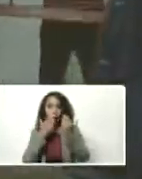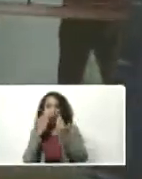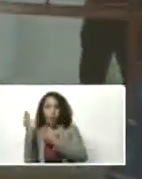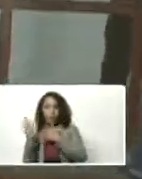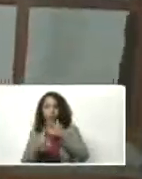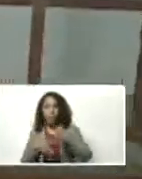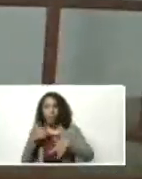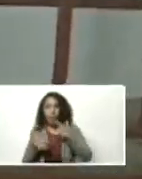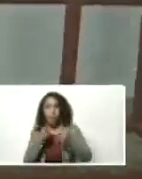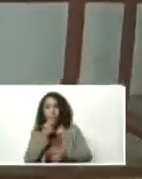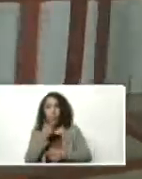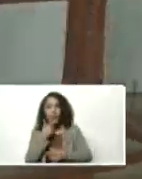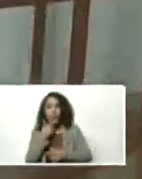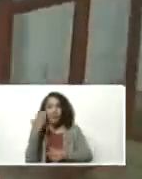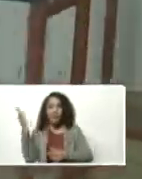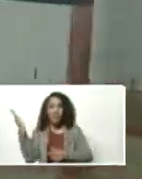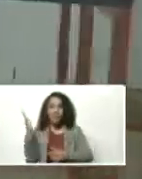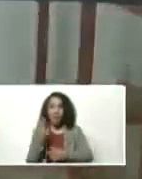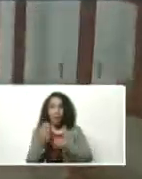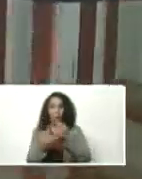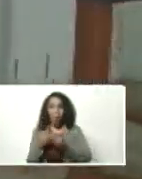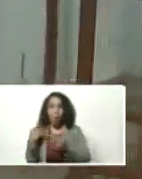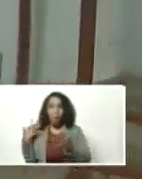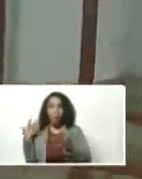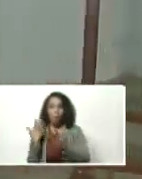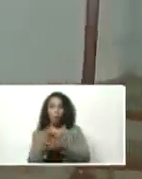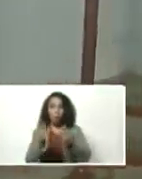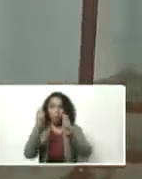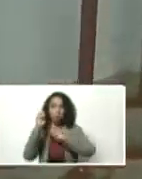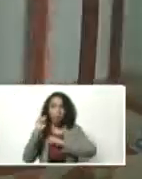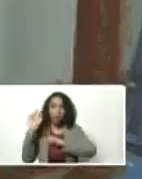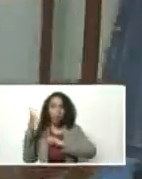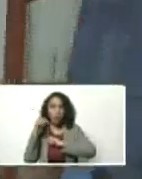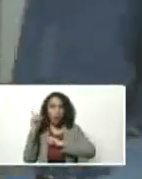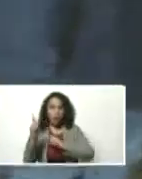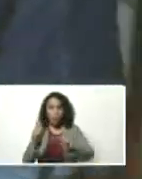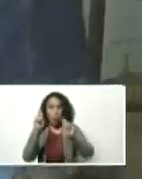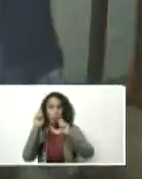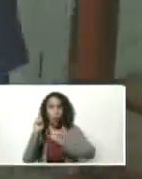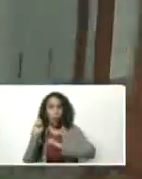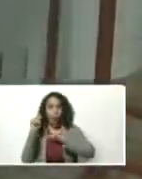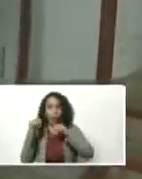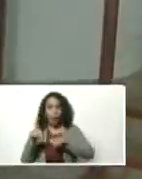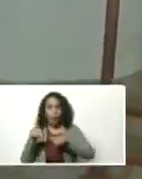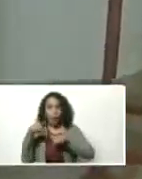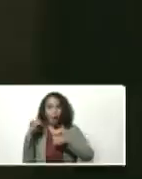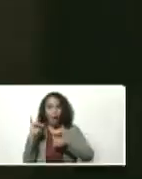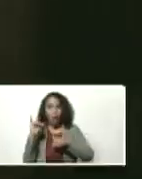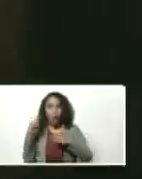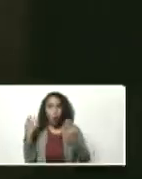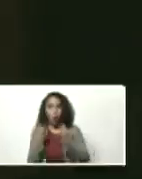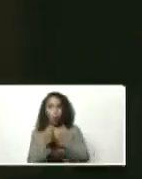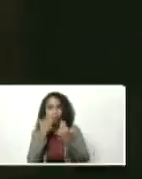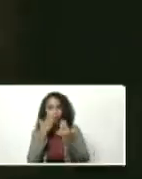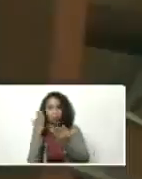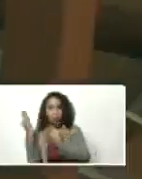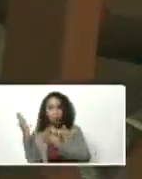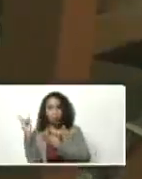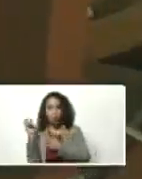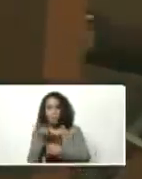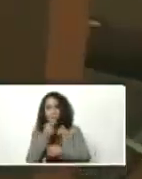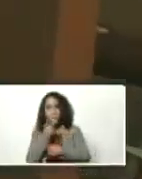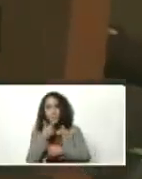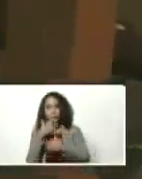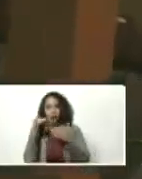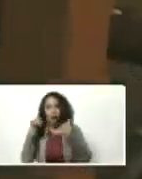actividad tan bonita que viene de generación en generación. Ella es la tercera generación. Por aquí está. Y bueno, fíjense, esto maravilloso.